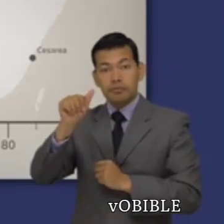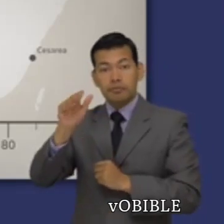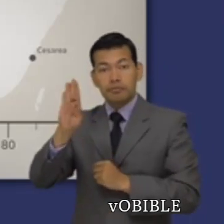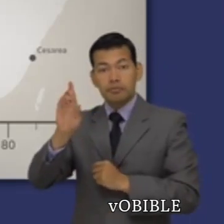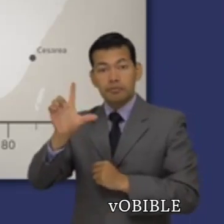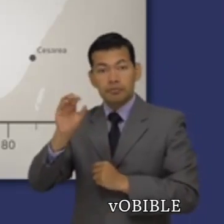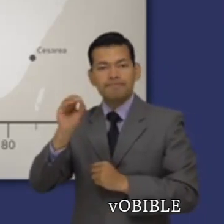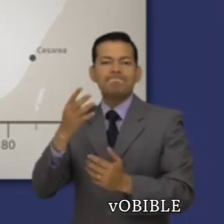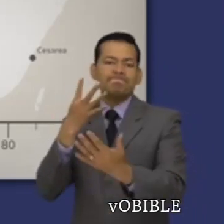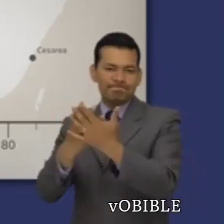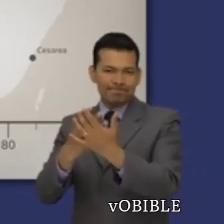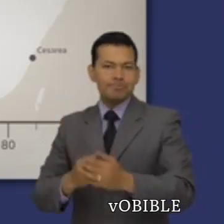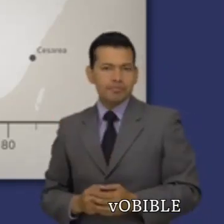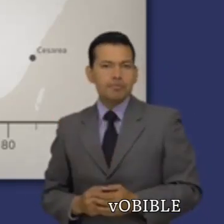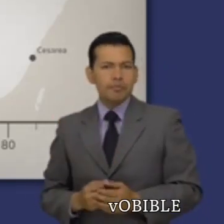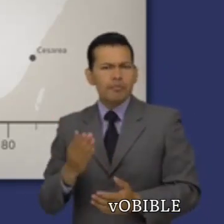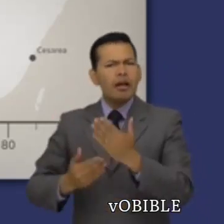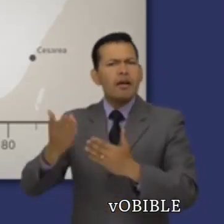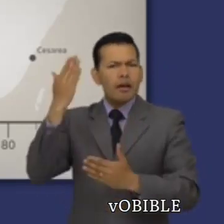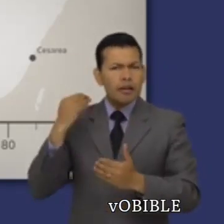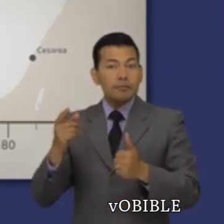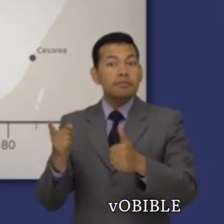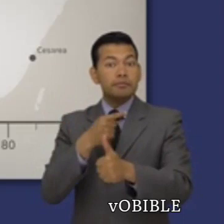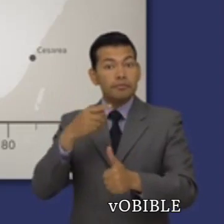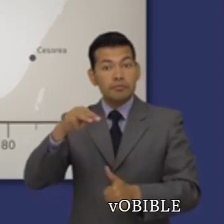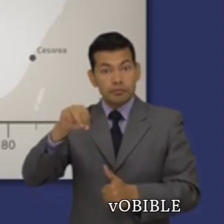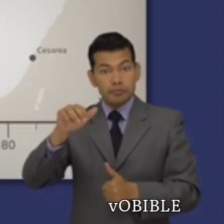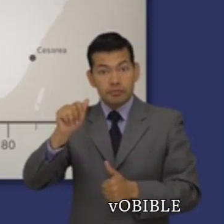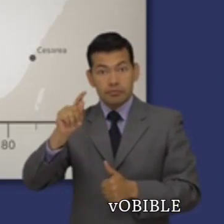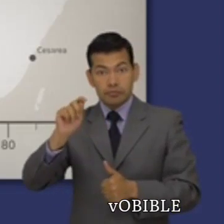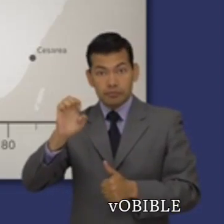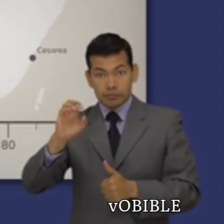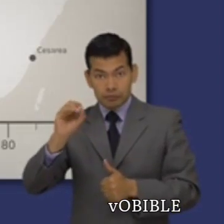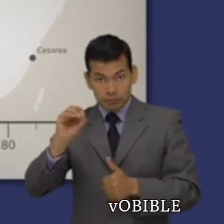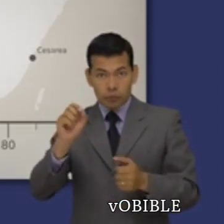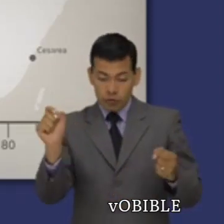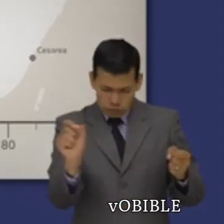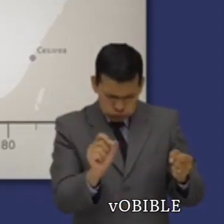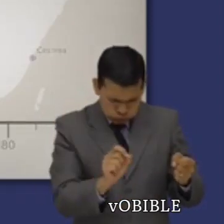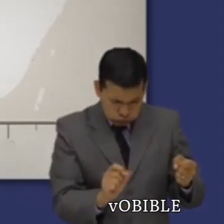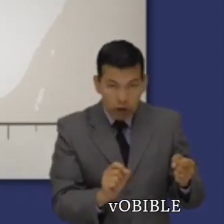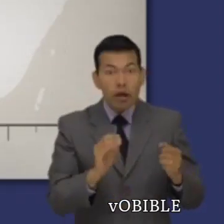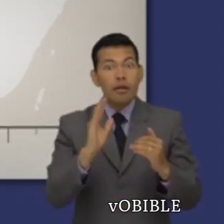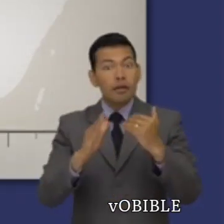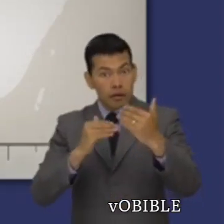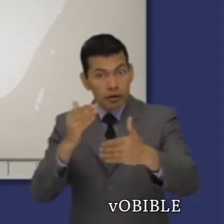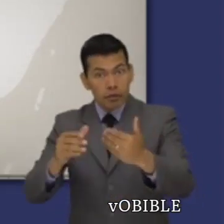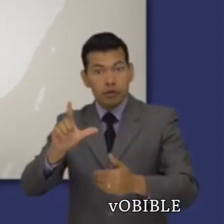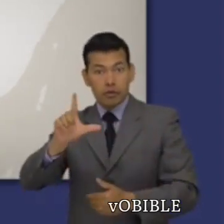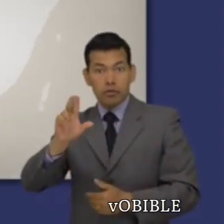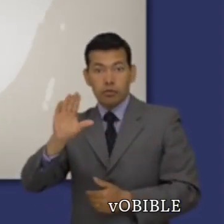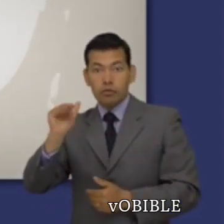de nuestra era. De modo que, aunque en la Biblia aparece después de Marcos, el Evangelio de Lucas fue el segundo que se